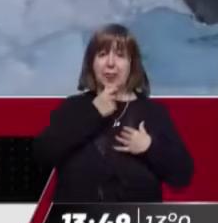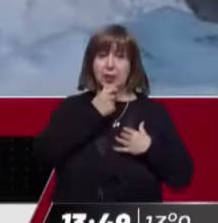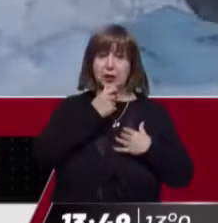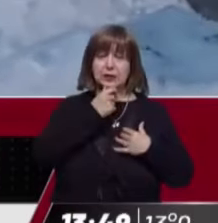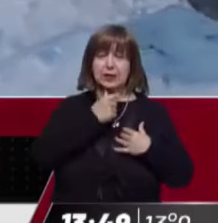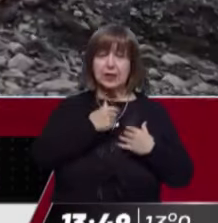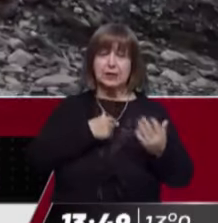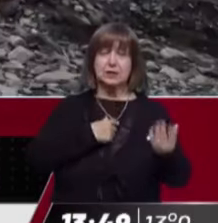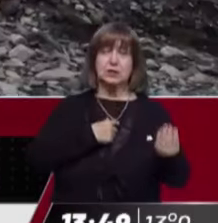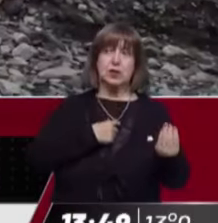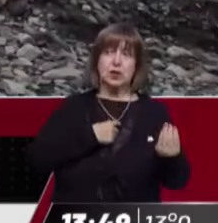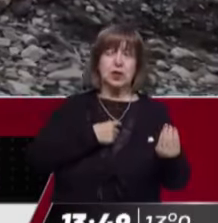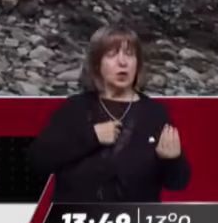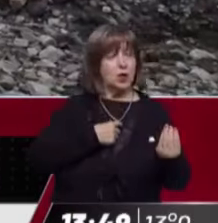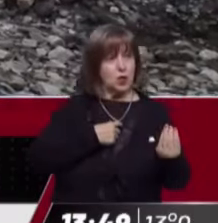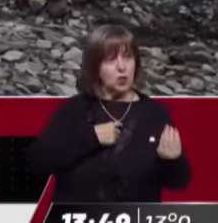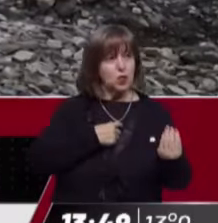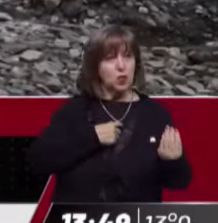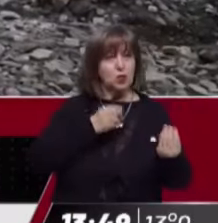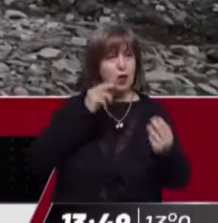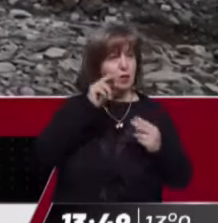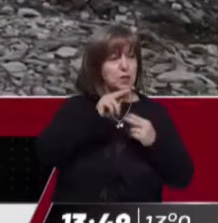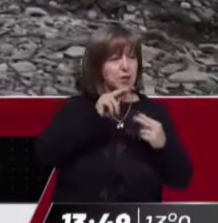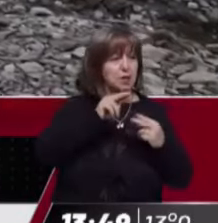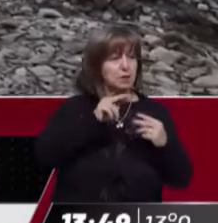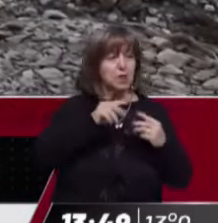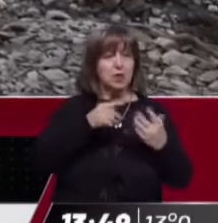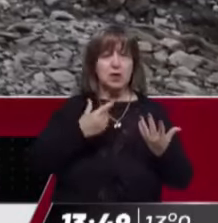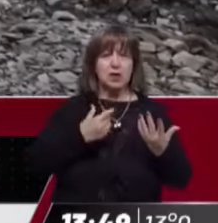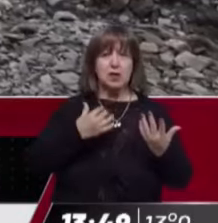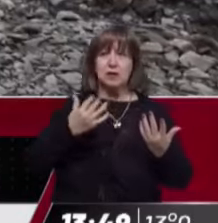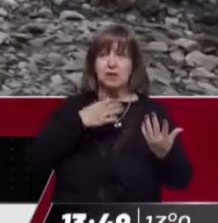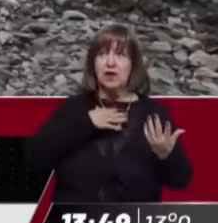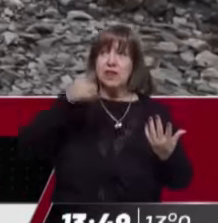me sentí así como wow, ¿dónde estuve? La altura, es verdad que me